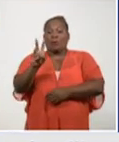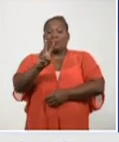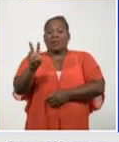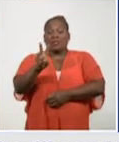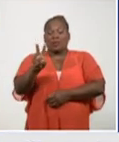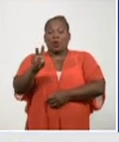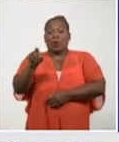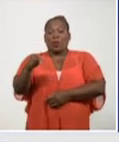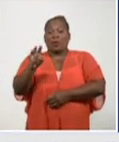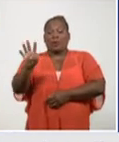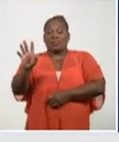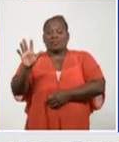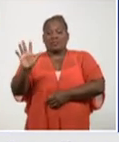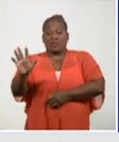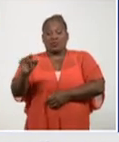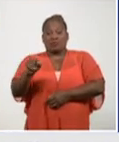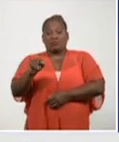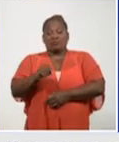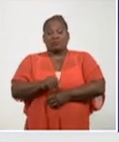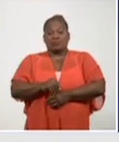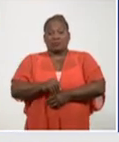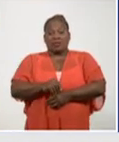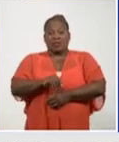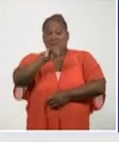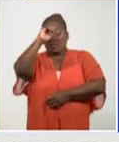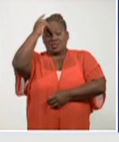122,45, El Salvador